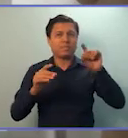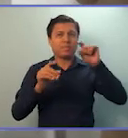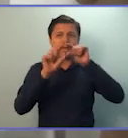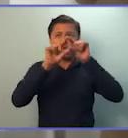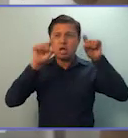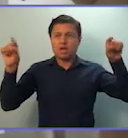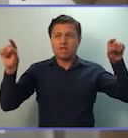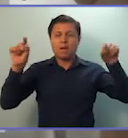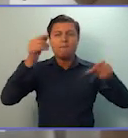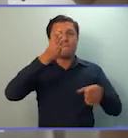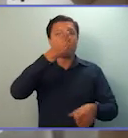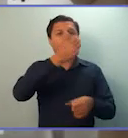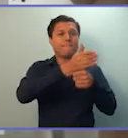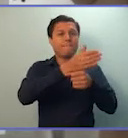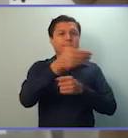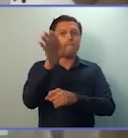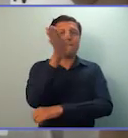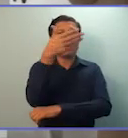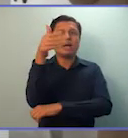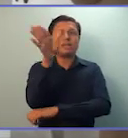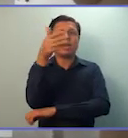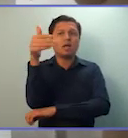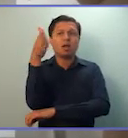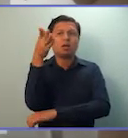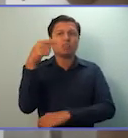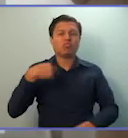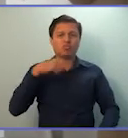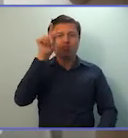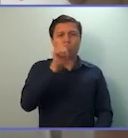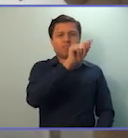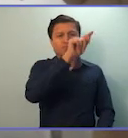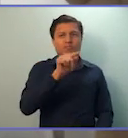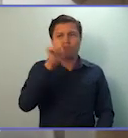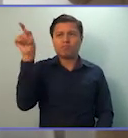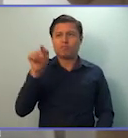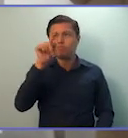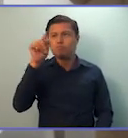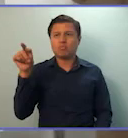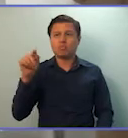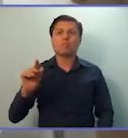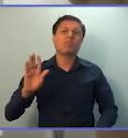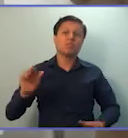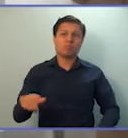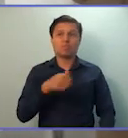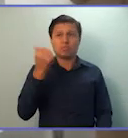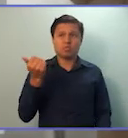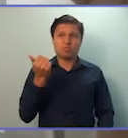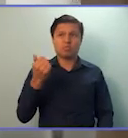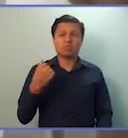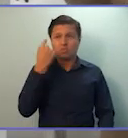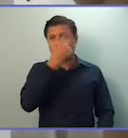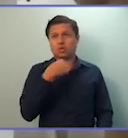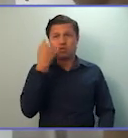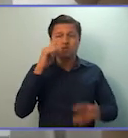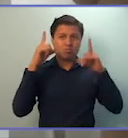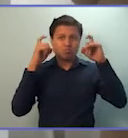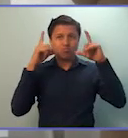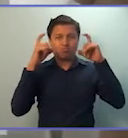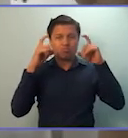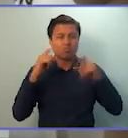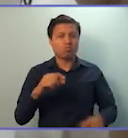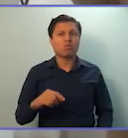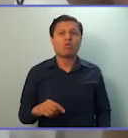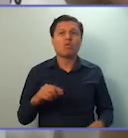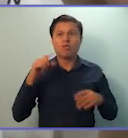vote de manera preferente haga voto preferente y marque la cara de uno de los candidatos